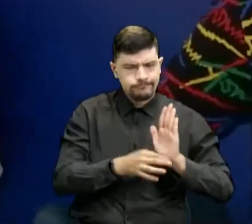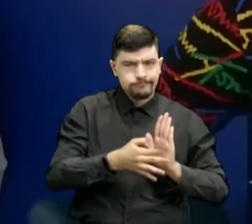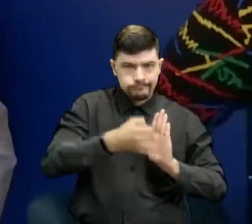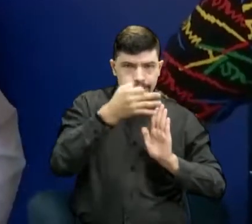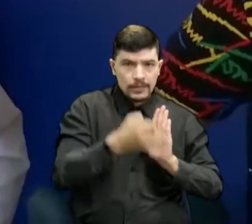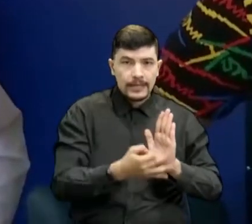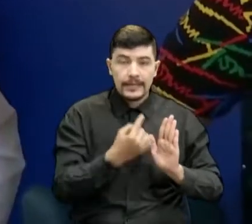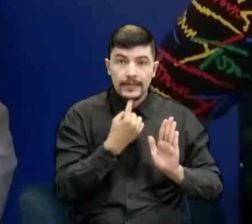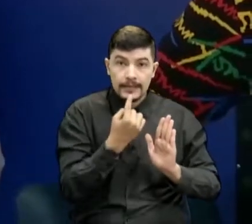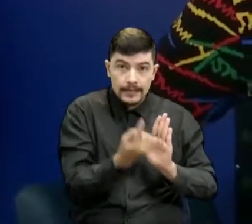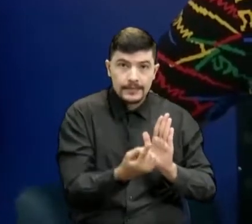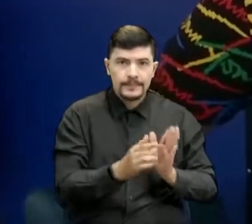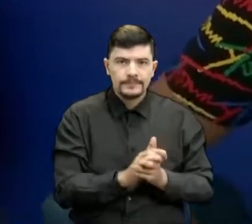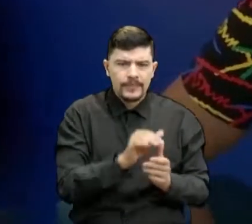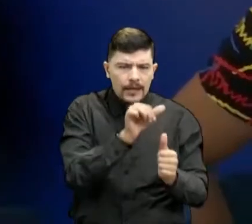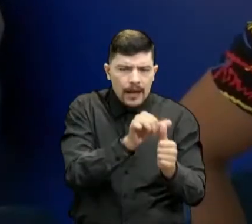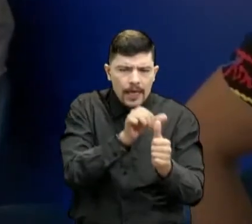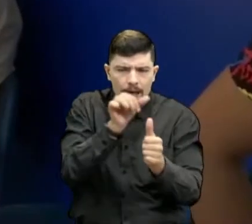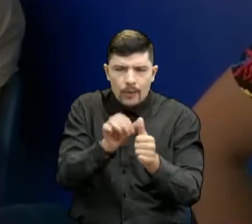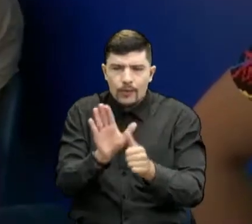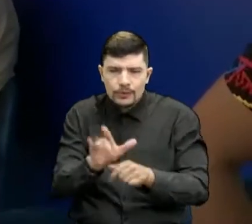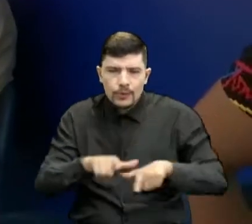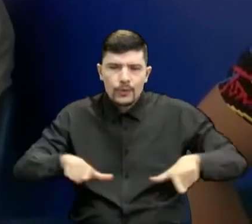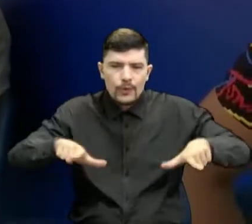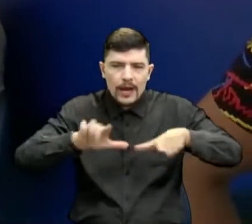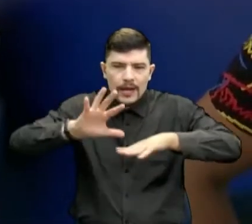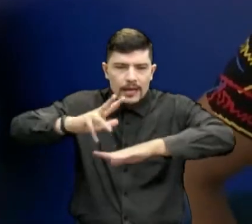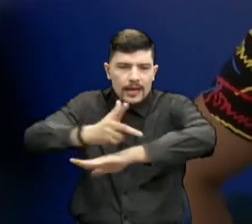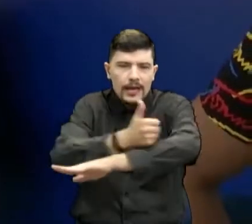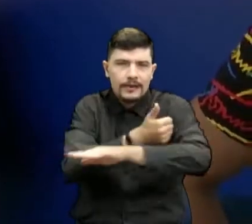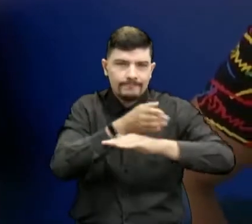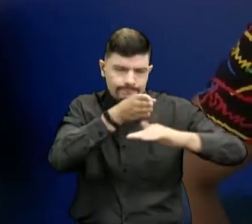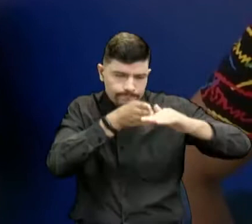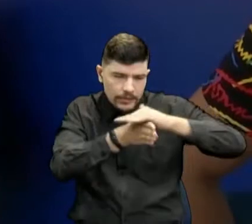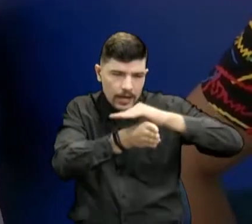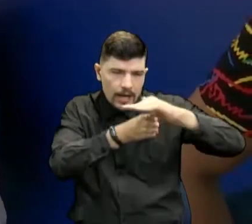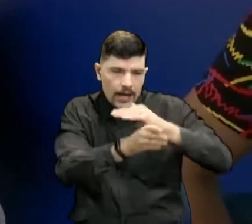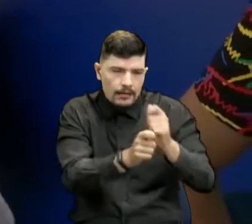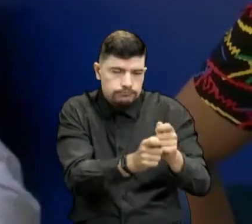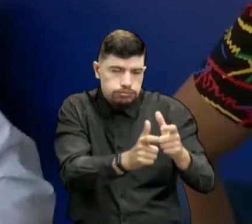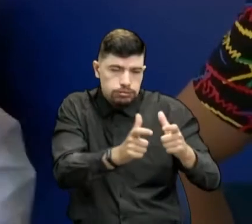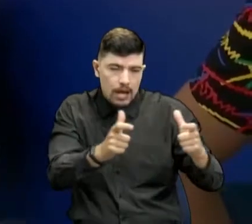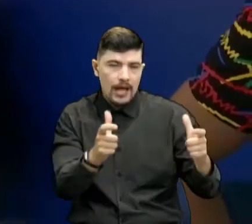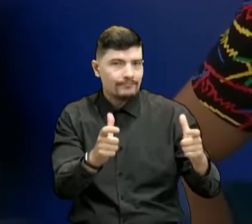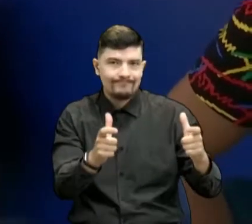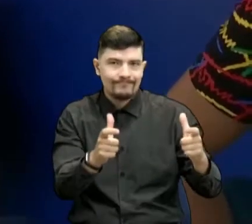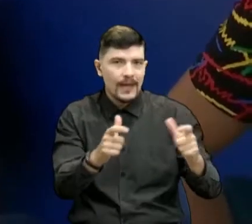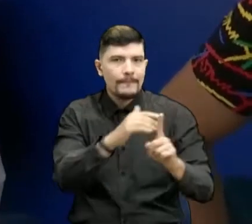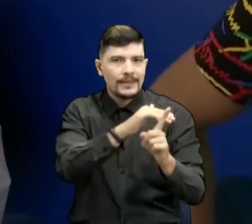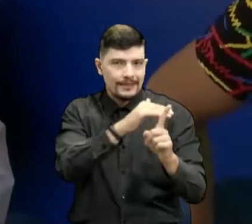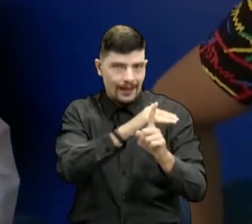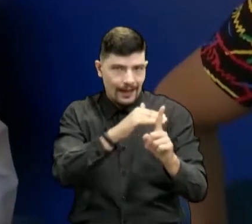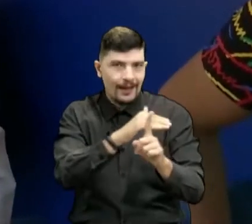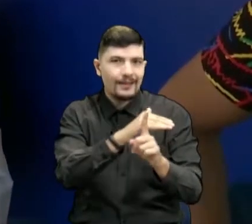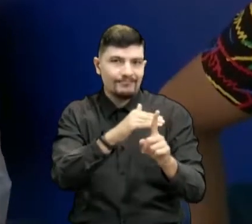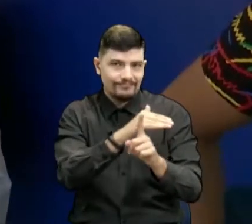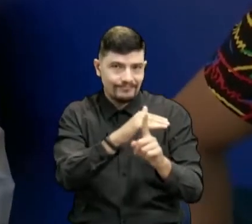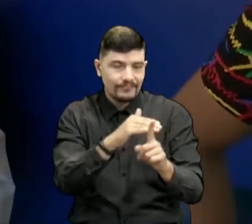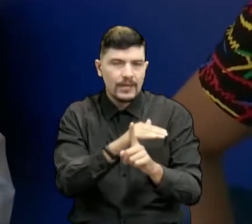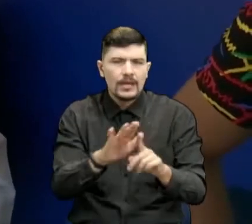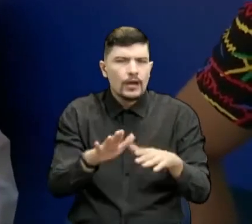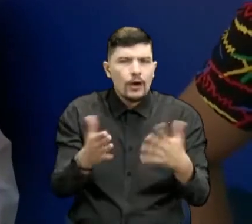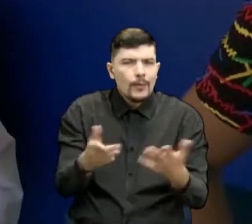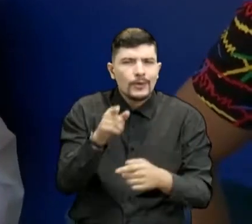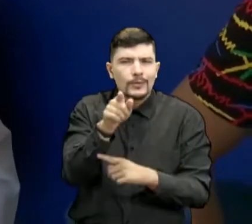que cada uno de estos lugares debe tener un aforo especial y unas medidas. Pero ¿cómo podrá usted como visitante de estos